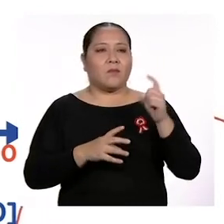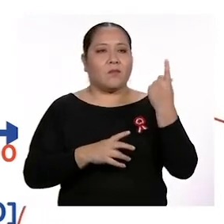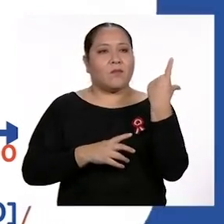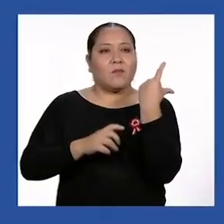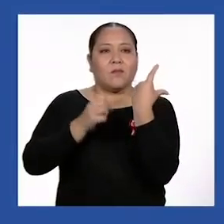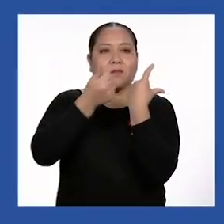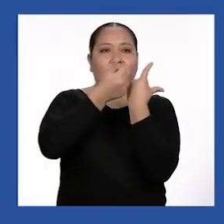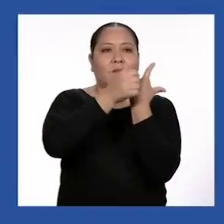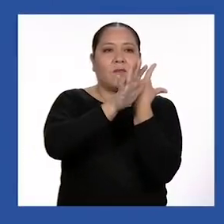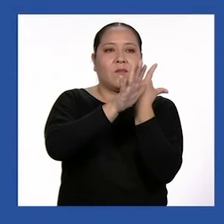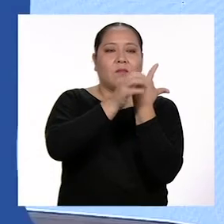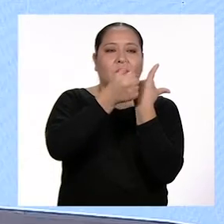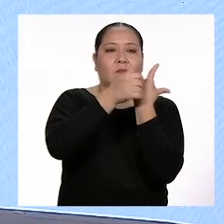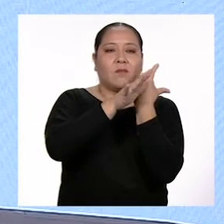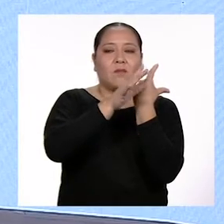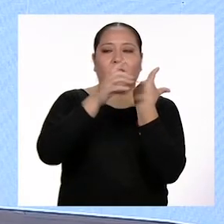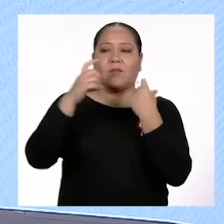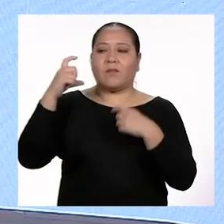horas.